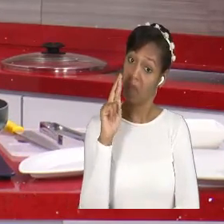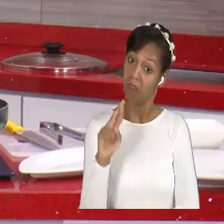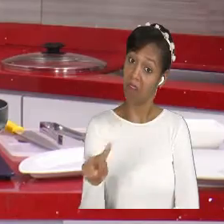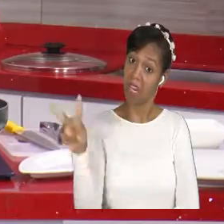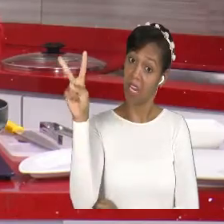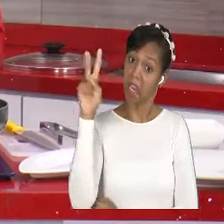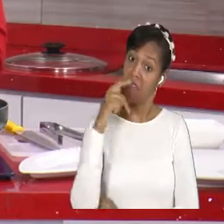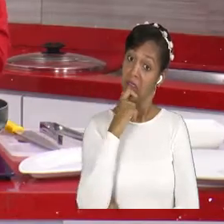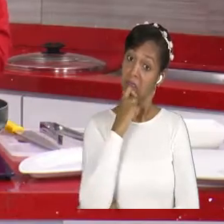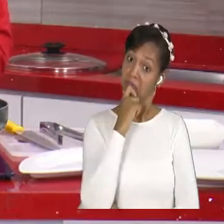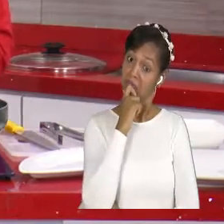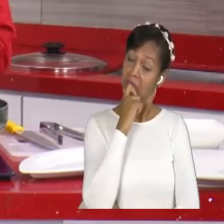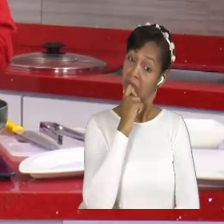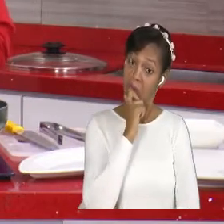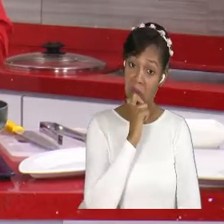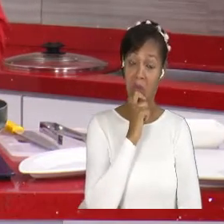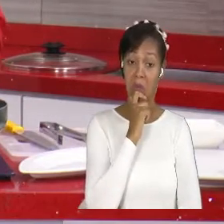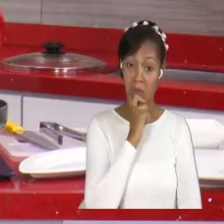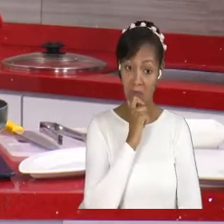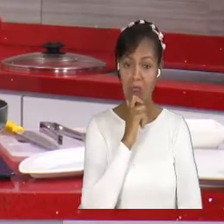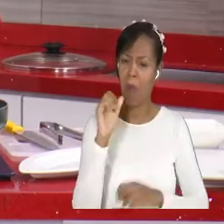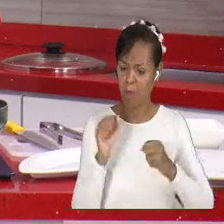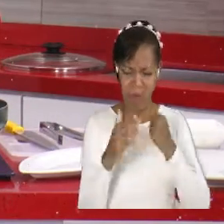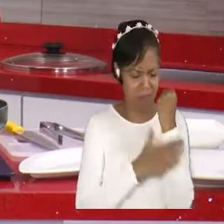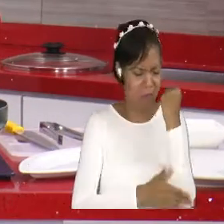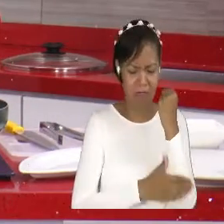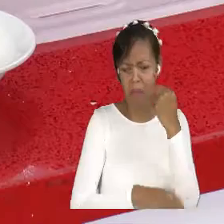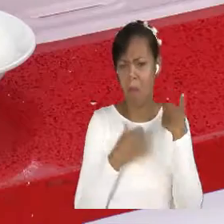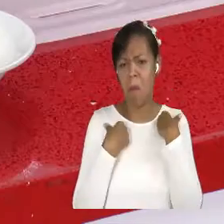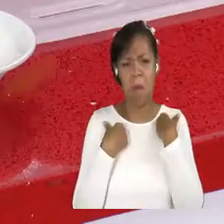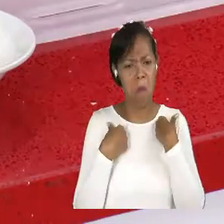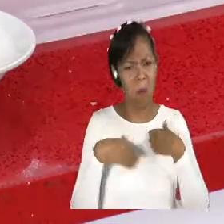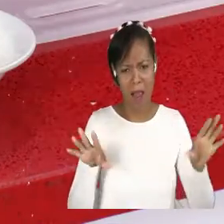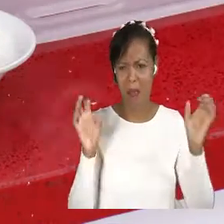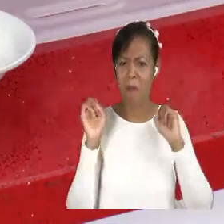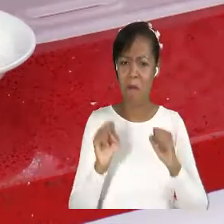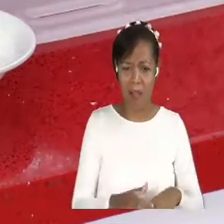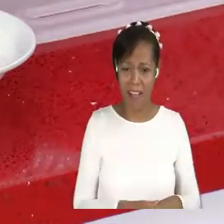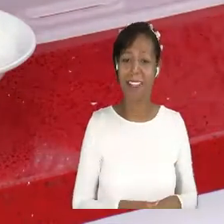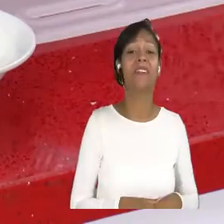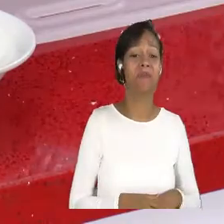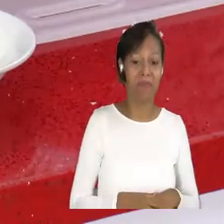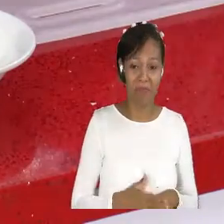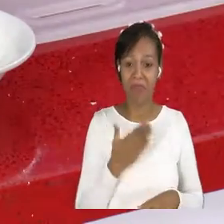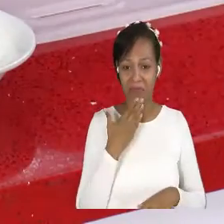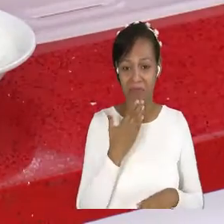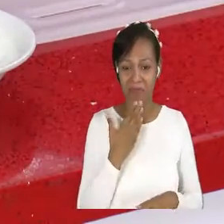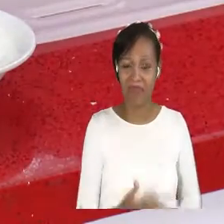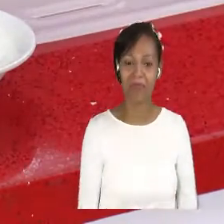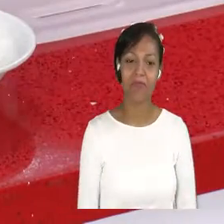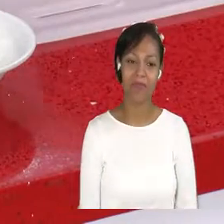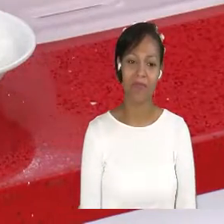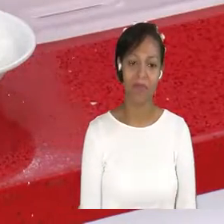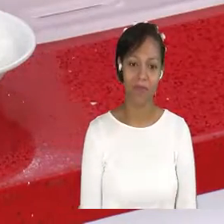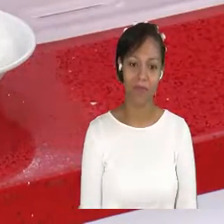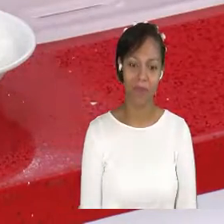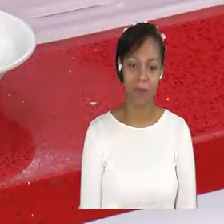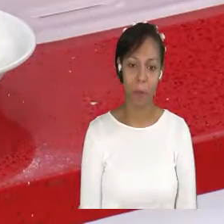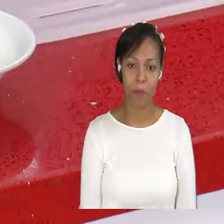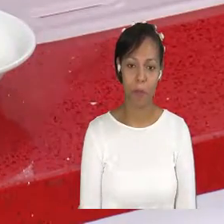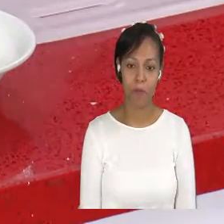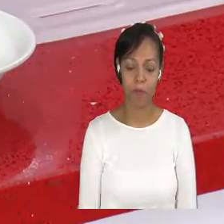tenemos todos en casa, lo conseguimos en cualquier momento, en cualquier sitio. A ver, vamos Entonces ahí,